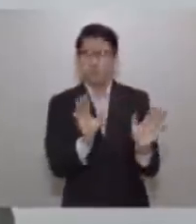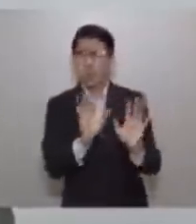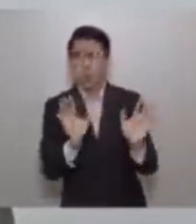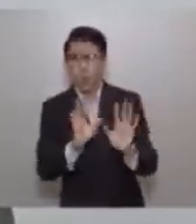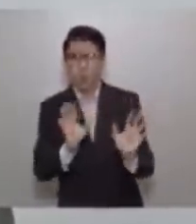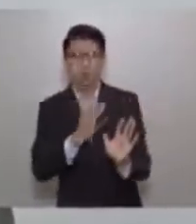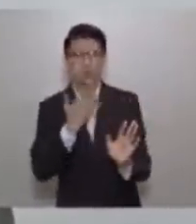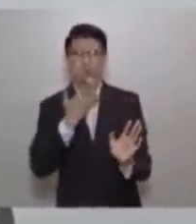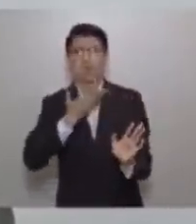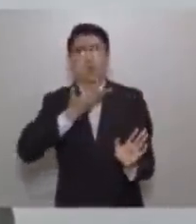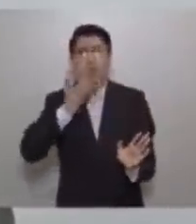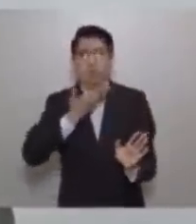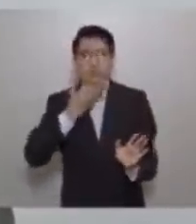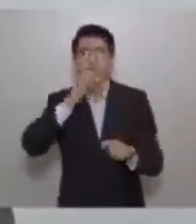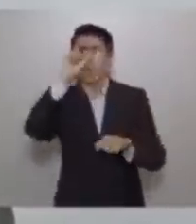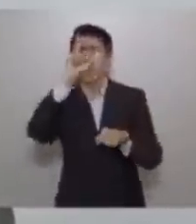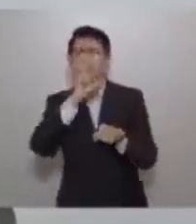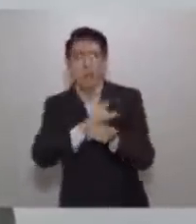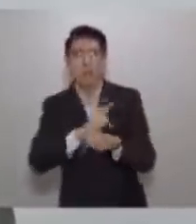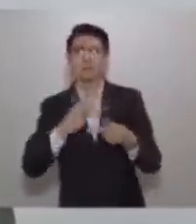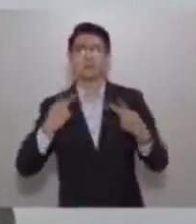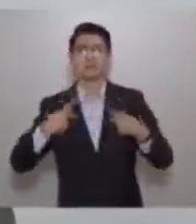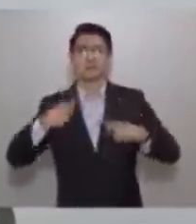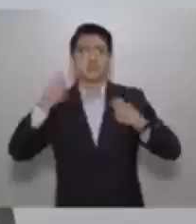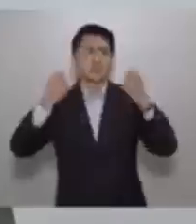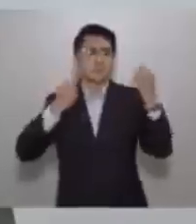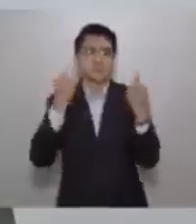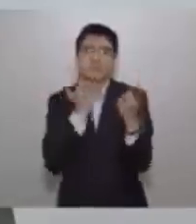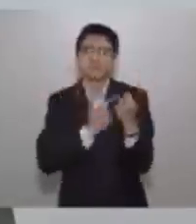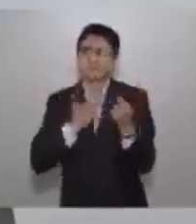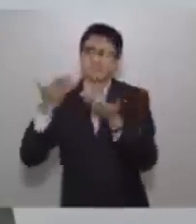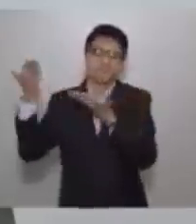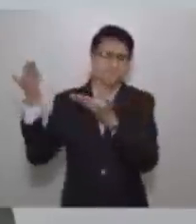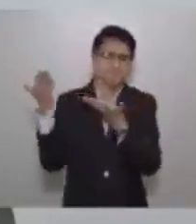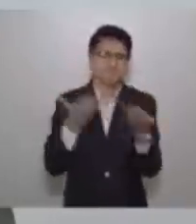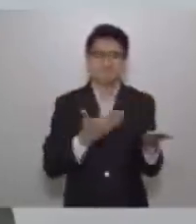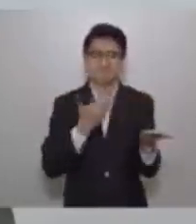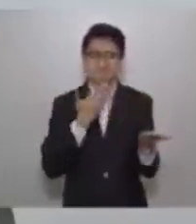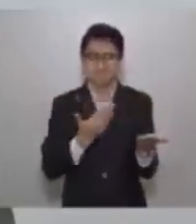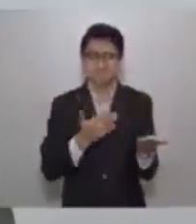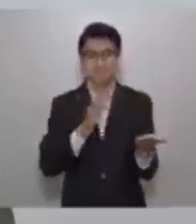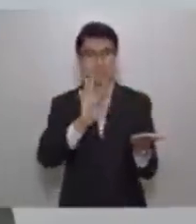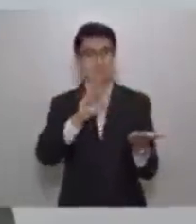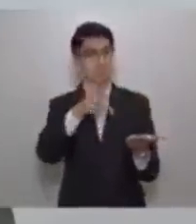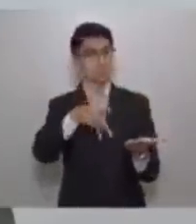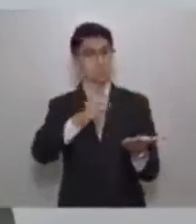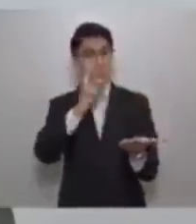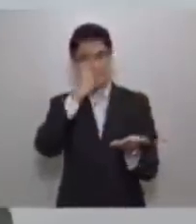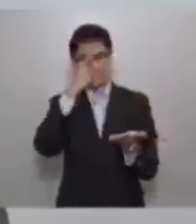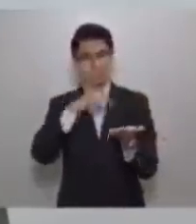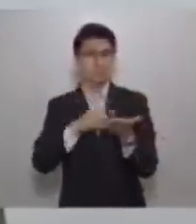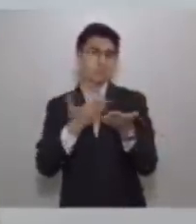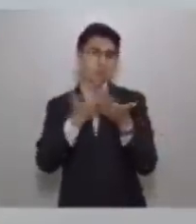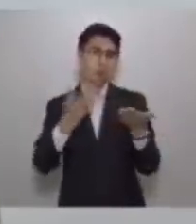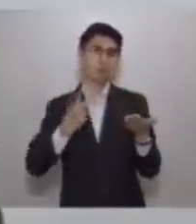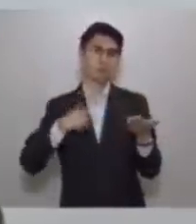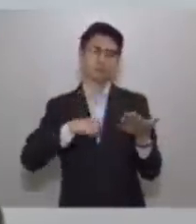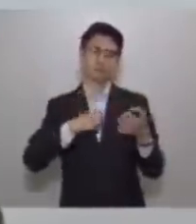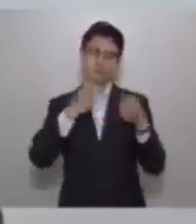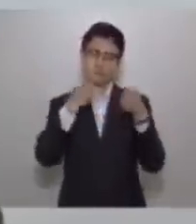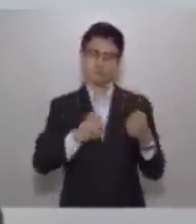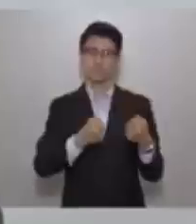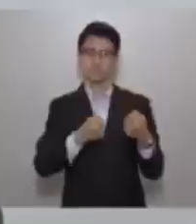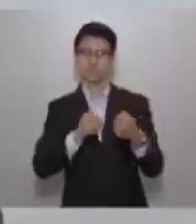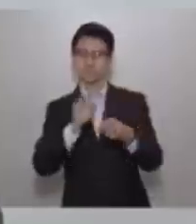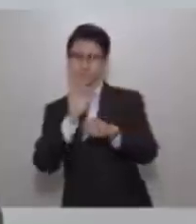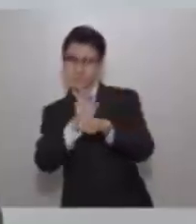nos pidió, cosa como por lo generalmente se hace, en el apoyo para poder garantizar la seguridad del trayecto, de principio a fin y en